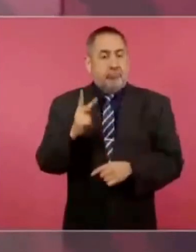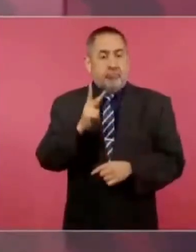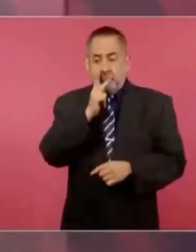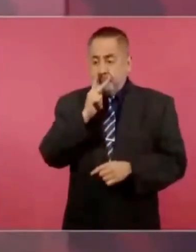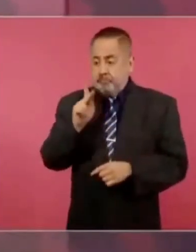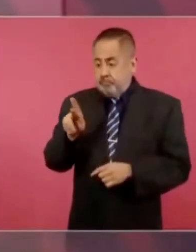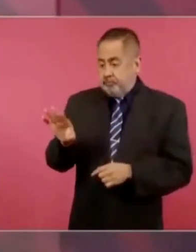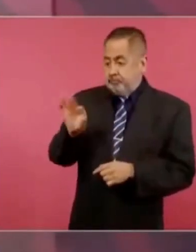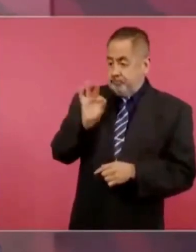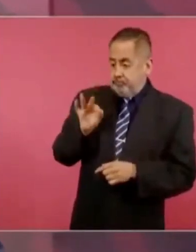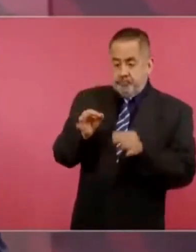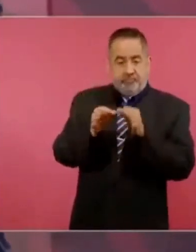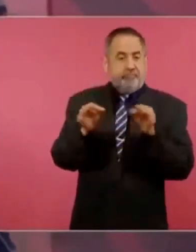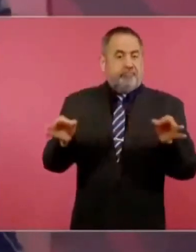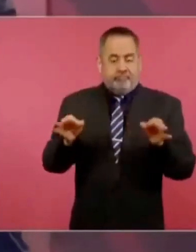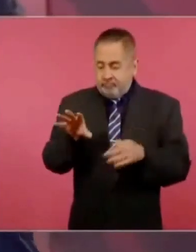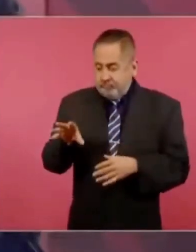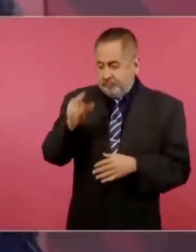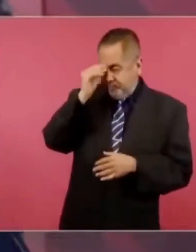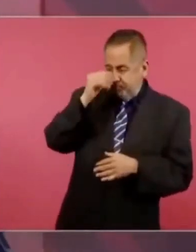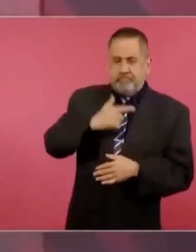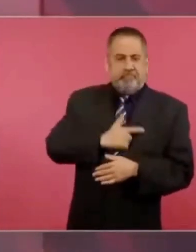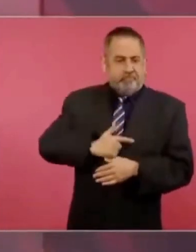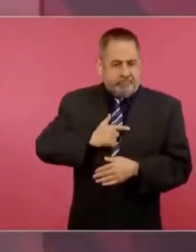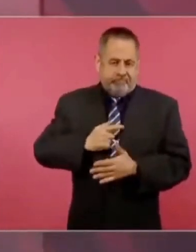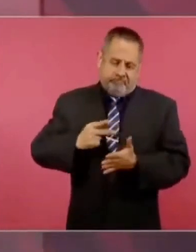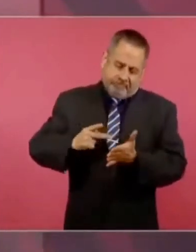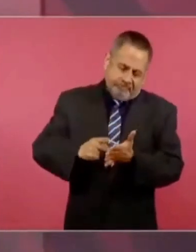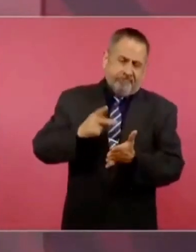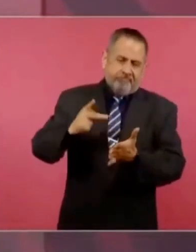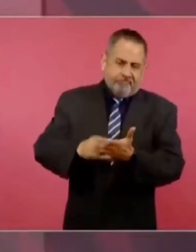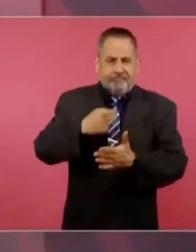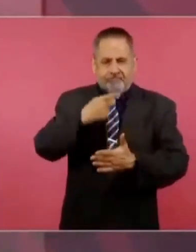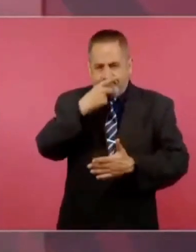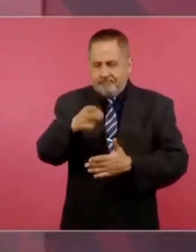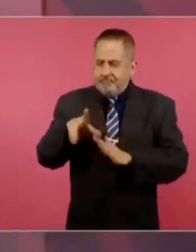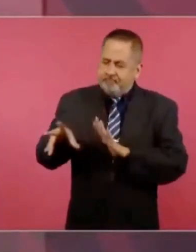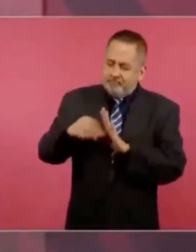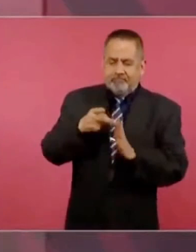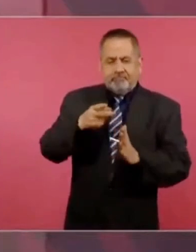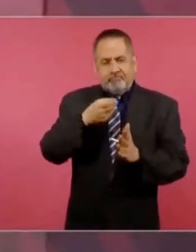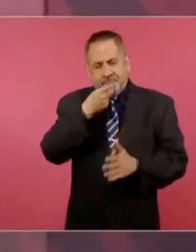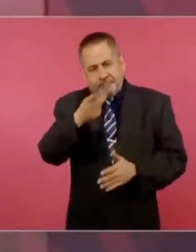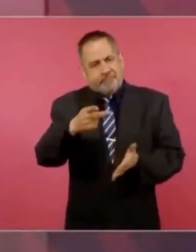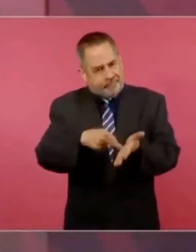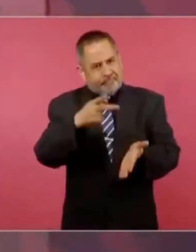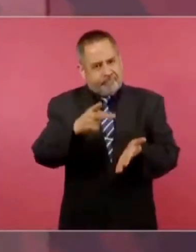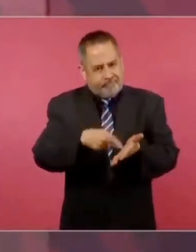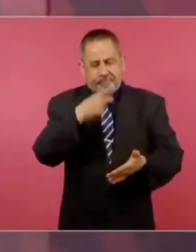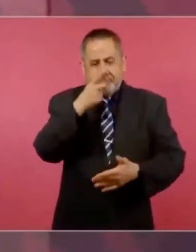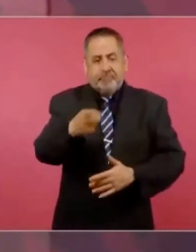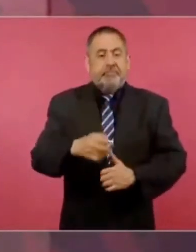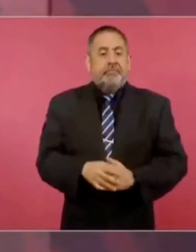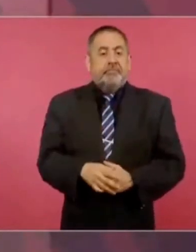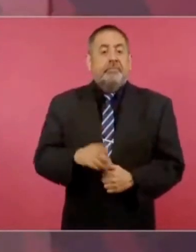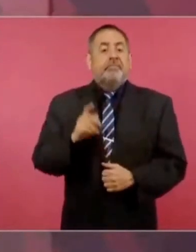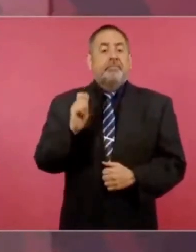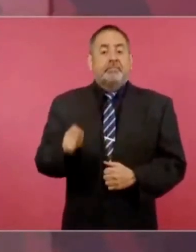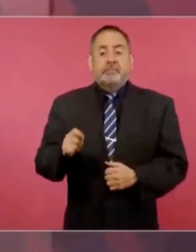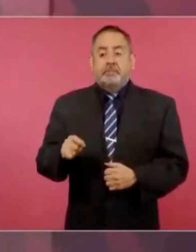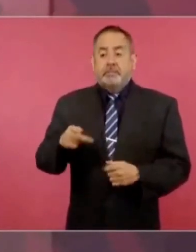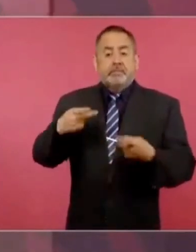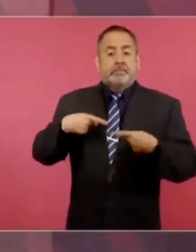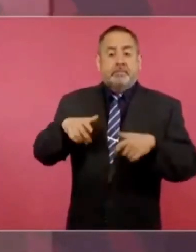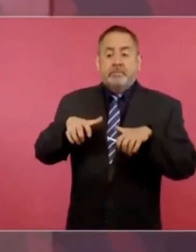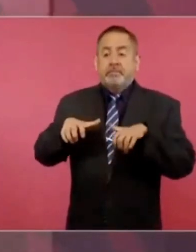mucho y la repito y la seguiré repitiendo. Decía, solo el pueblo puede